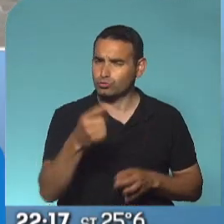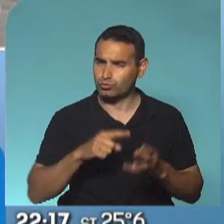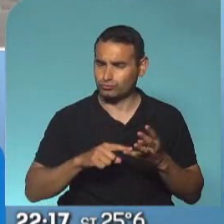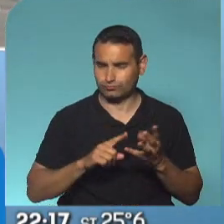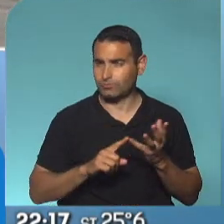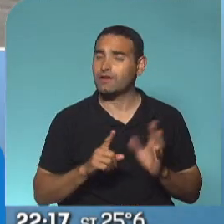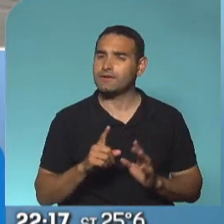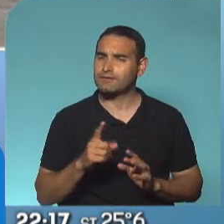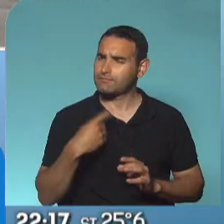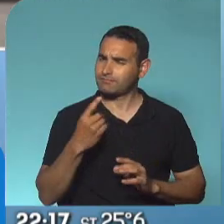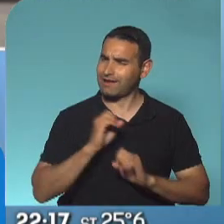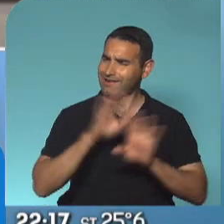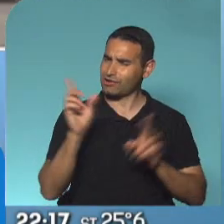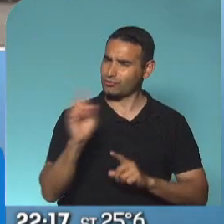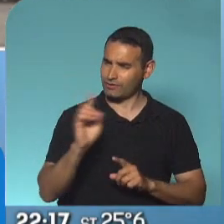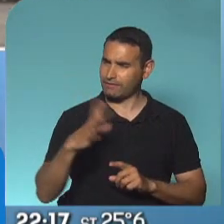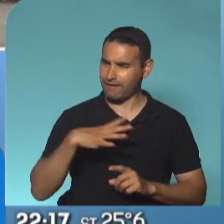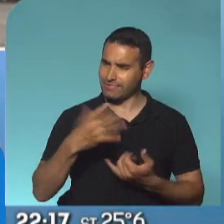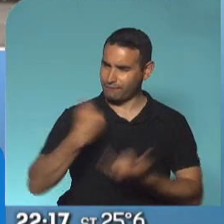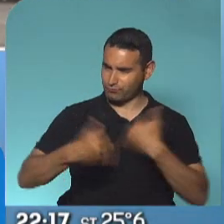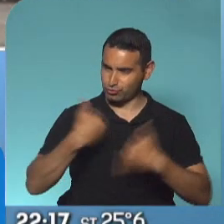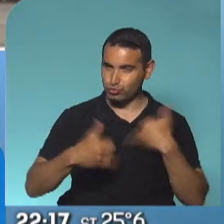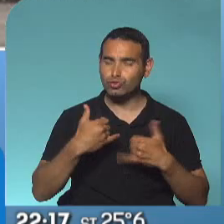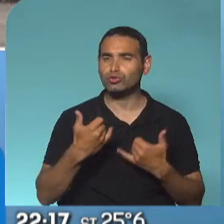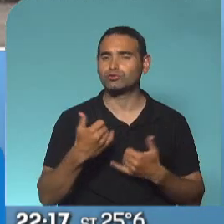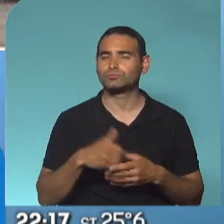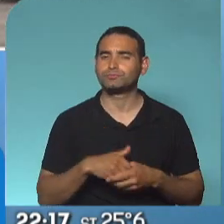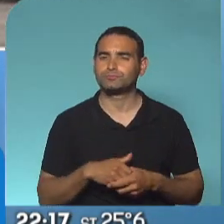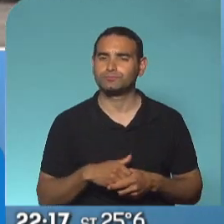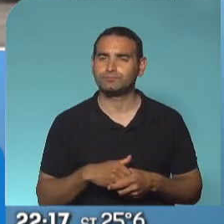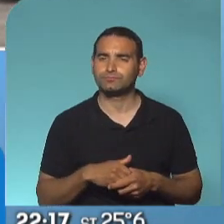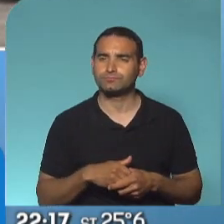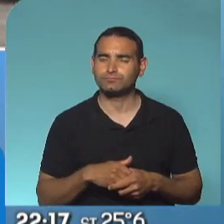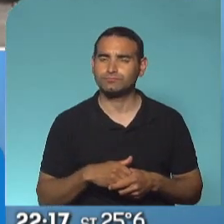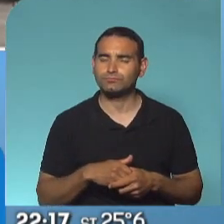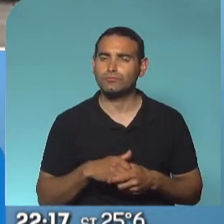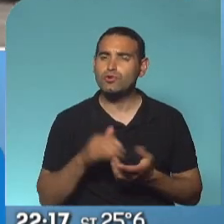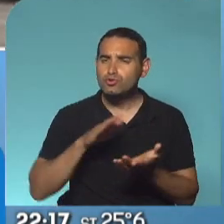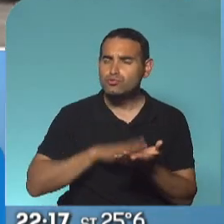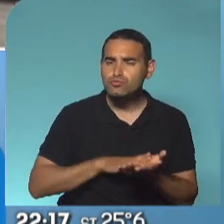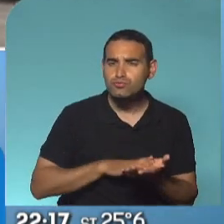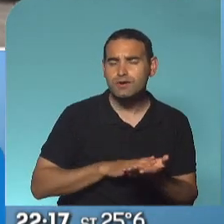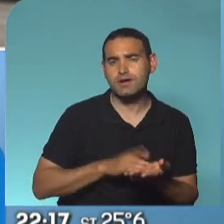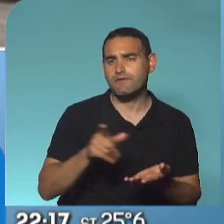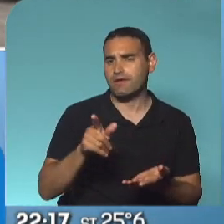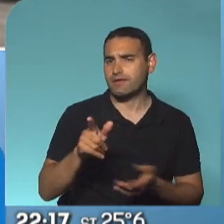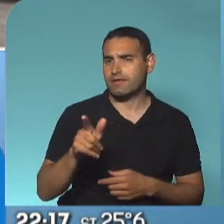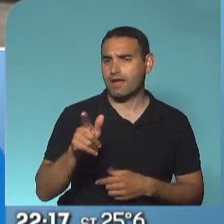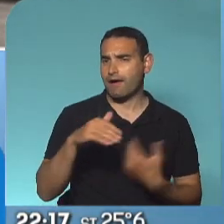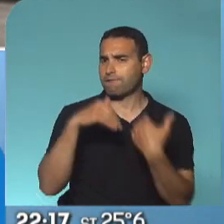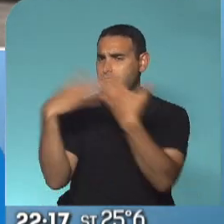que quizá no tengamos la claridad o la cantidad de datos suficiente, que es el factor externo. Es decir, en cuánto podría haber incidido una decisión